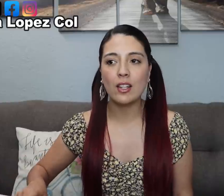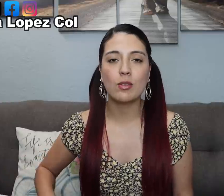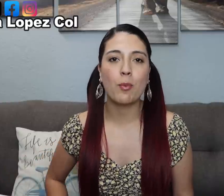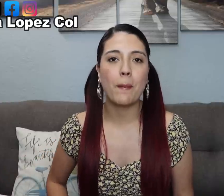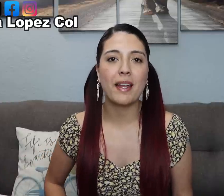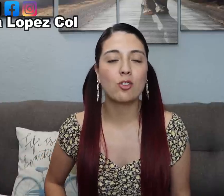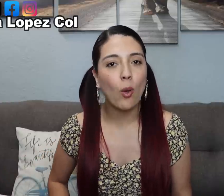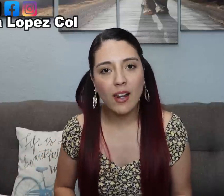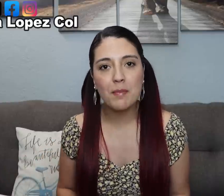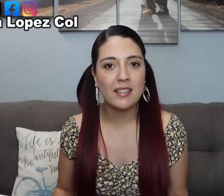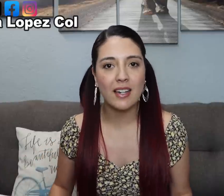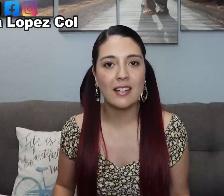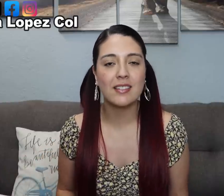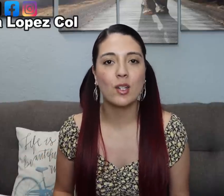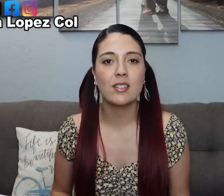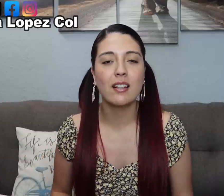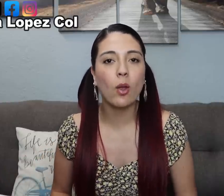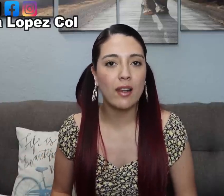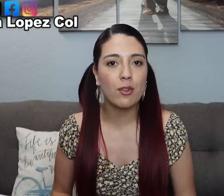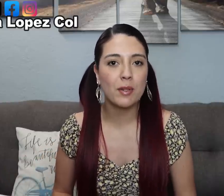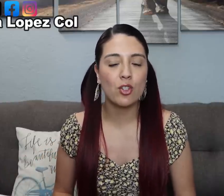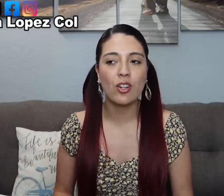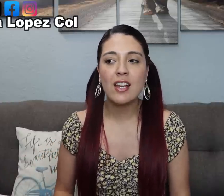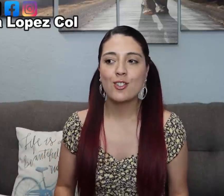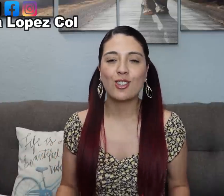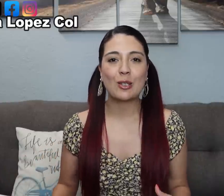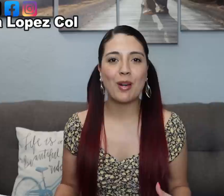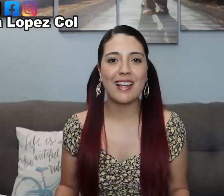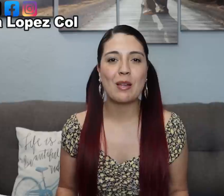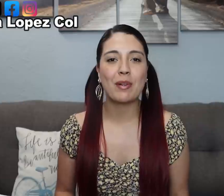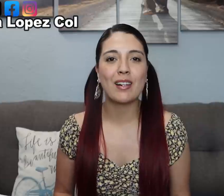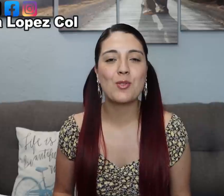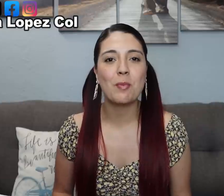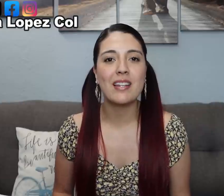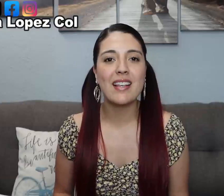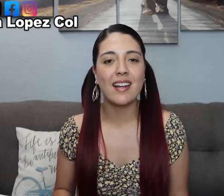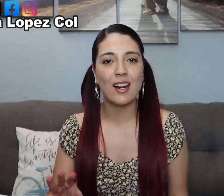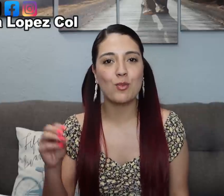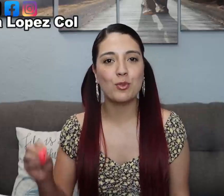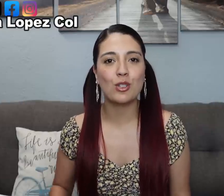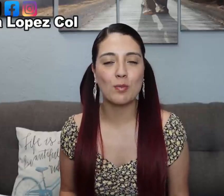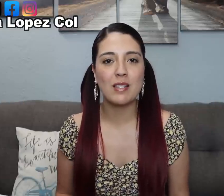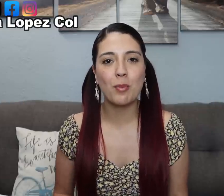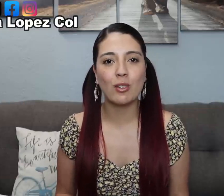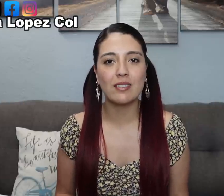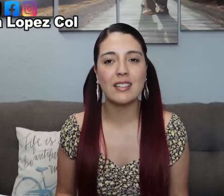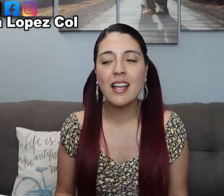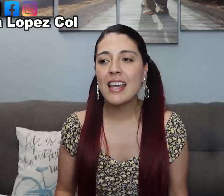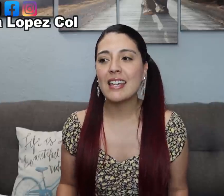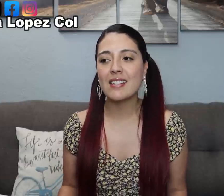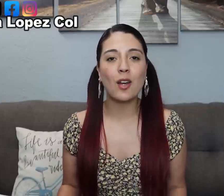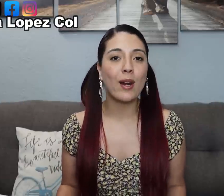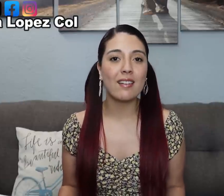les dejo el link donde puedan ver toda la mañanera, si así lo desean, toda la información. Yo trato por acá siempre de resumir y de sacar los puntitos más